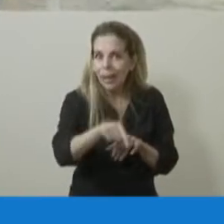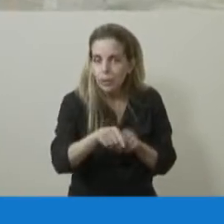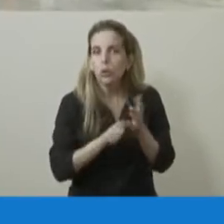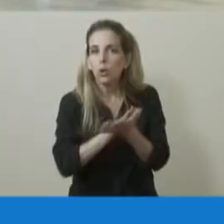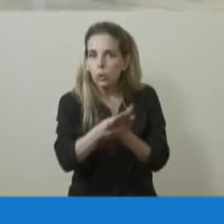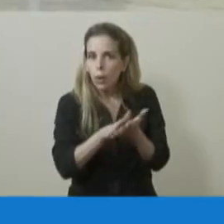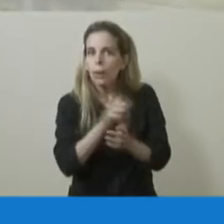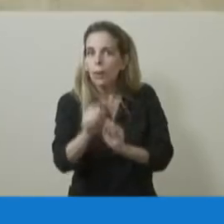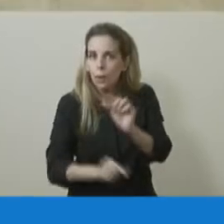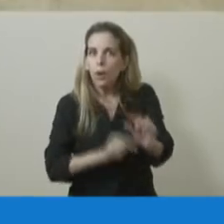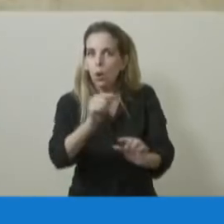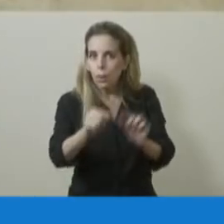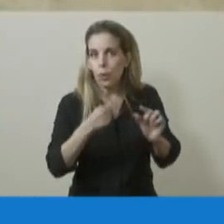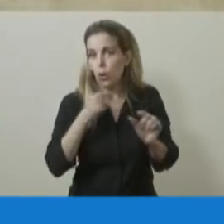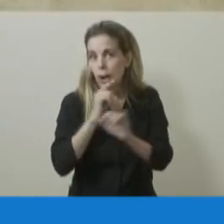a ir resolviendo.